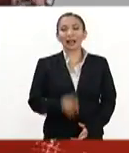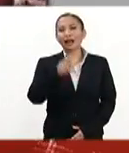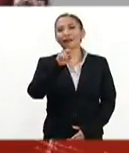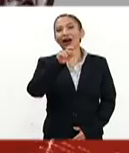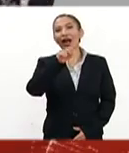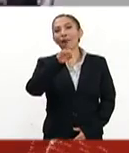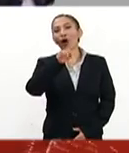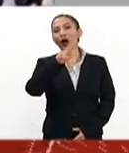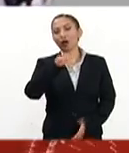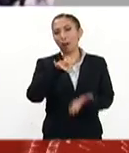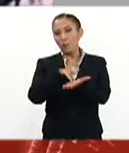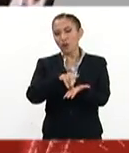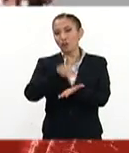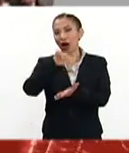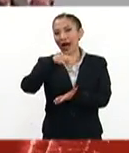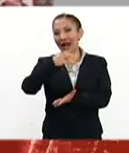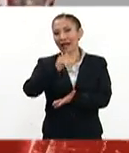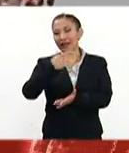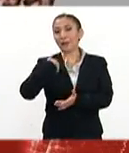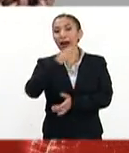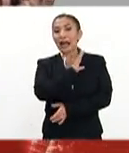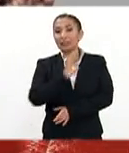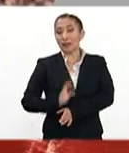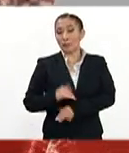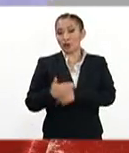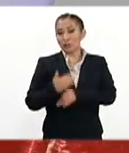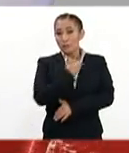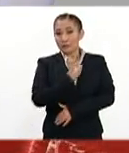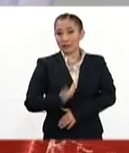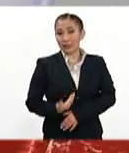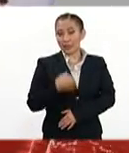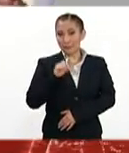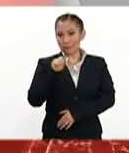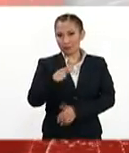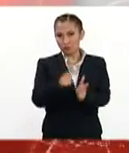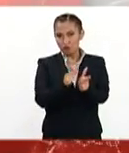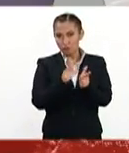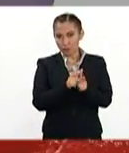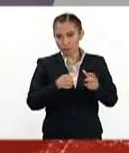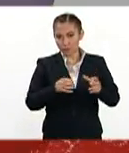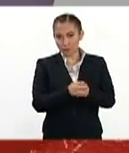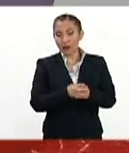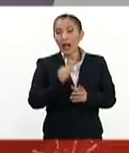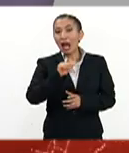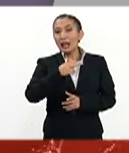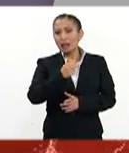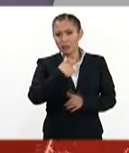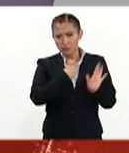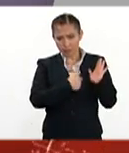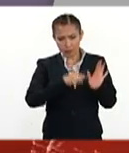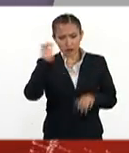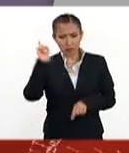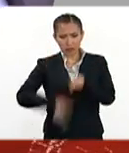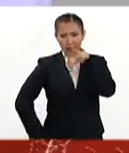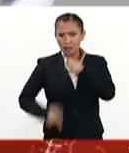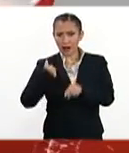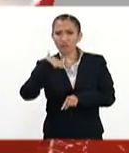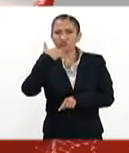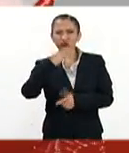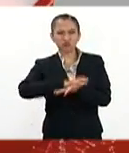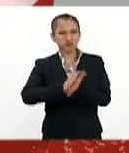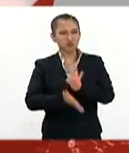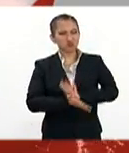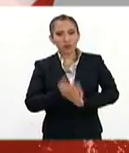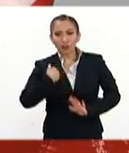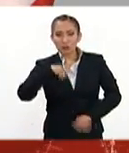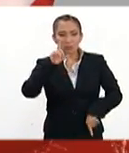Rafael Moreno Valle apoya a Ricardo Anaya en la candidatura a la presidencia por el Frente. Anaya promete acabar con la corrupción.